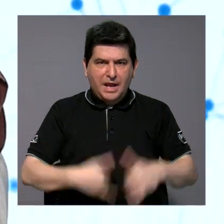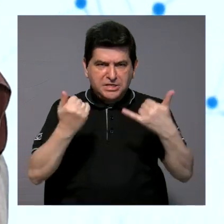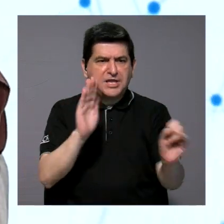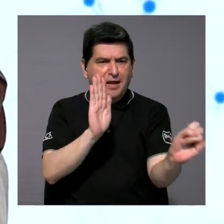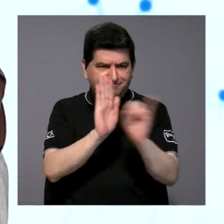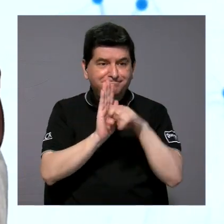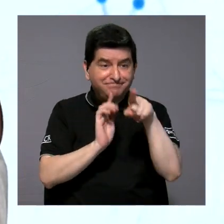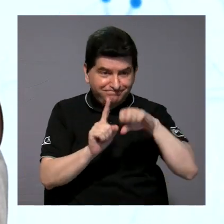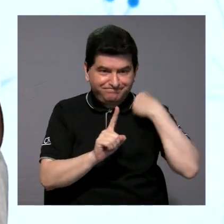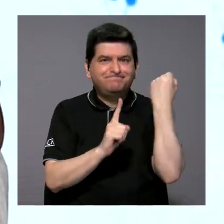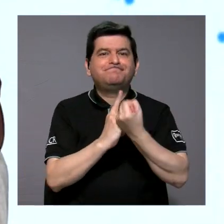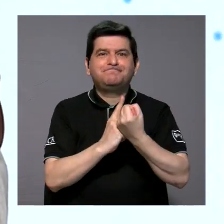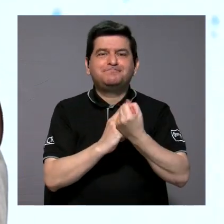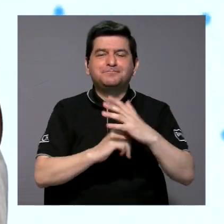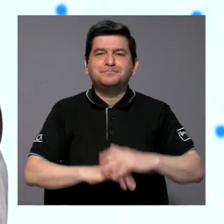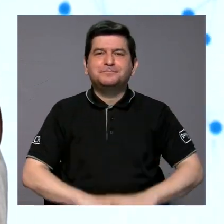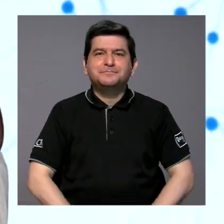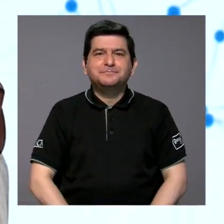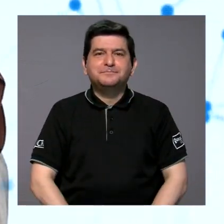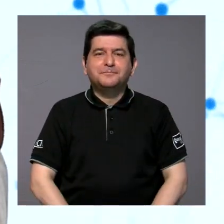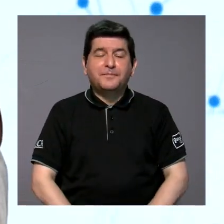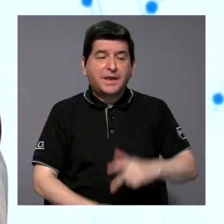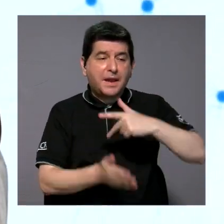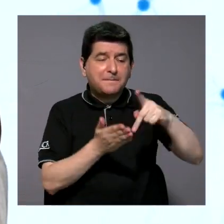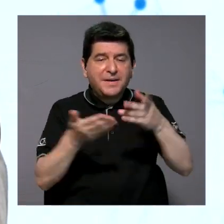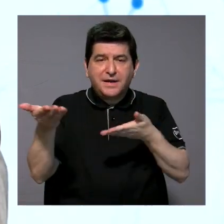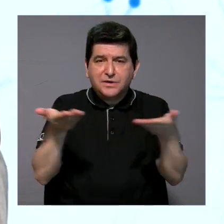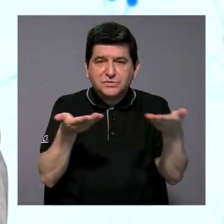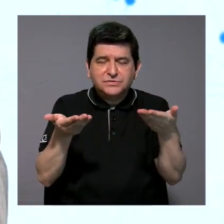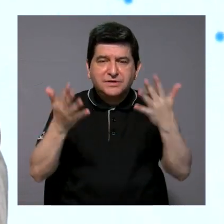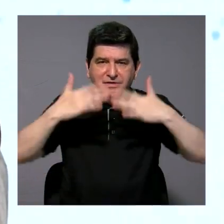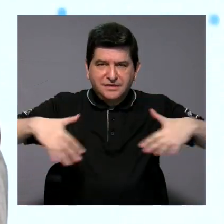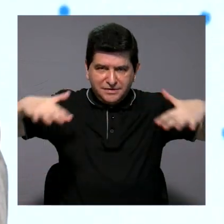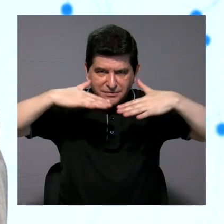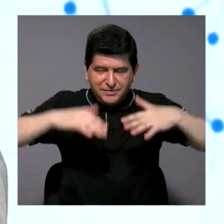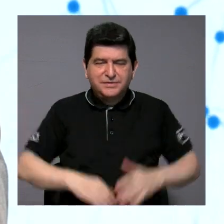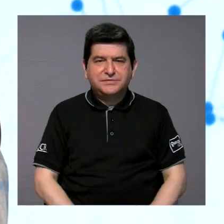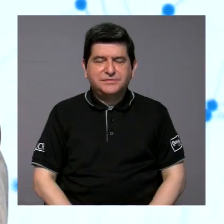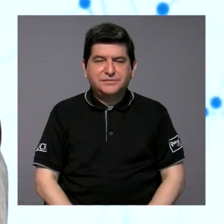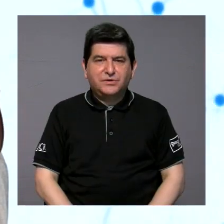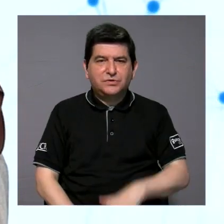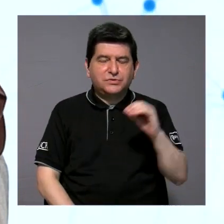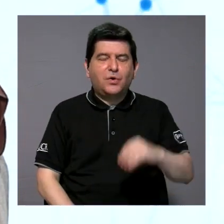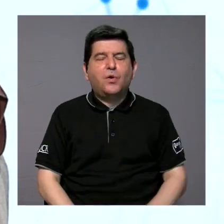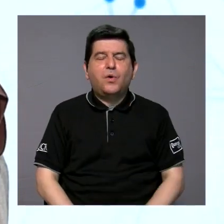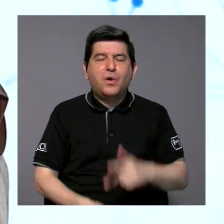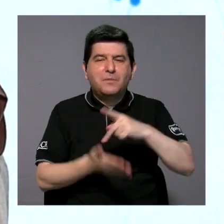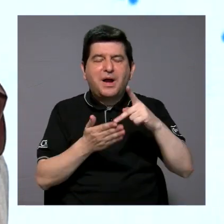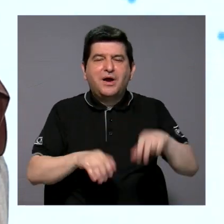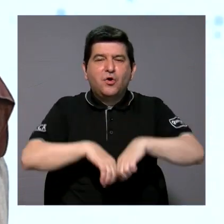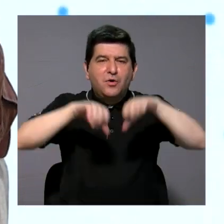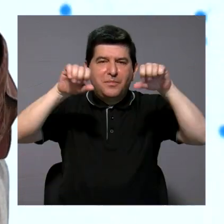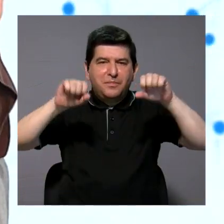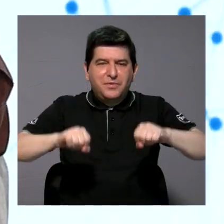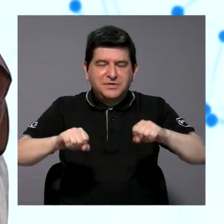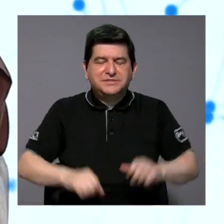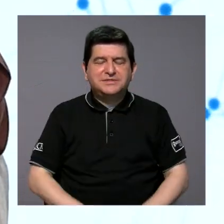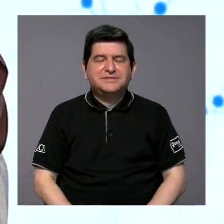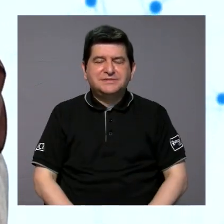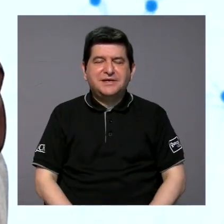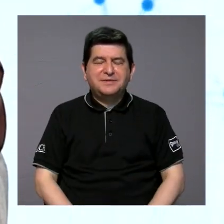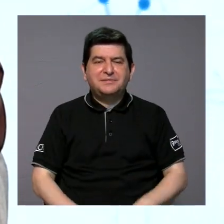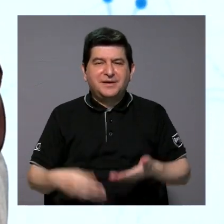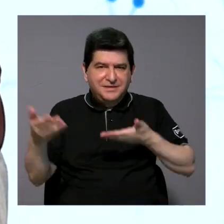identificados es ese. Entonces, el pago por servicios ambientales o pago por servicios ecosistémicos o algunos otros nombres